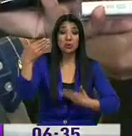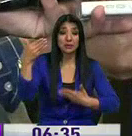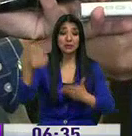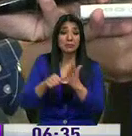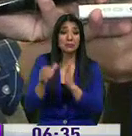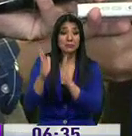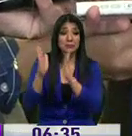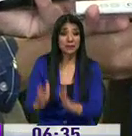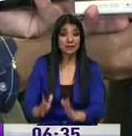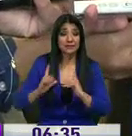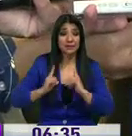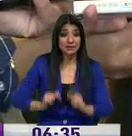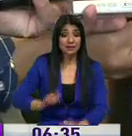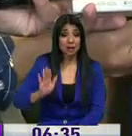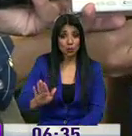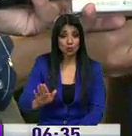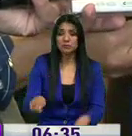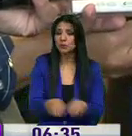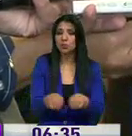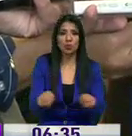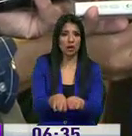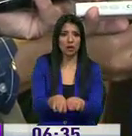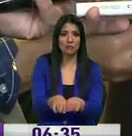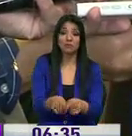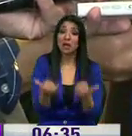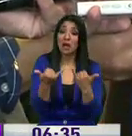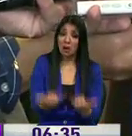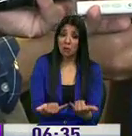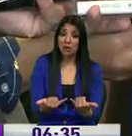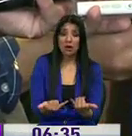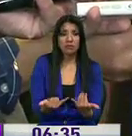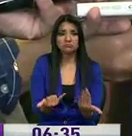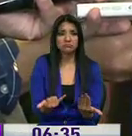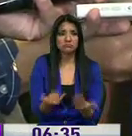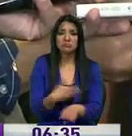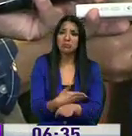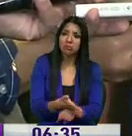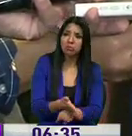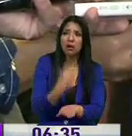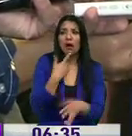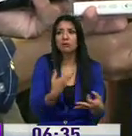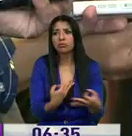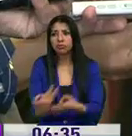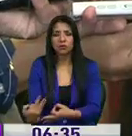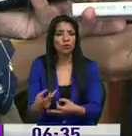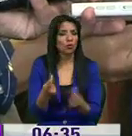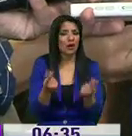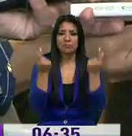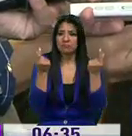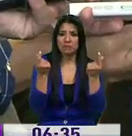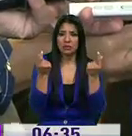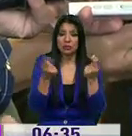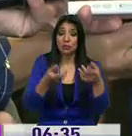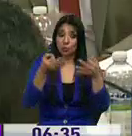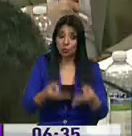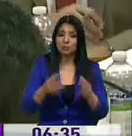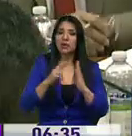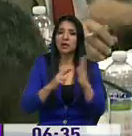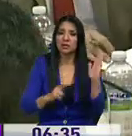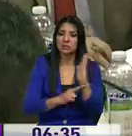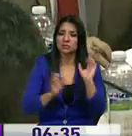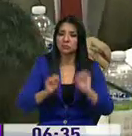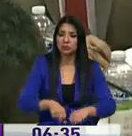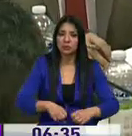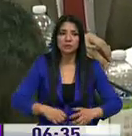ministro de salud existe salud lo hicimos de esa manera así que esto no será en ningún tema que alcance podrá trabajarse y que cumple con los requisitos como tal es